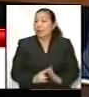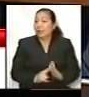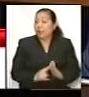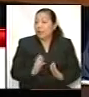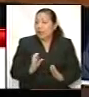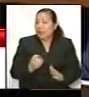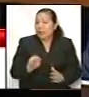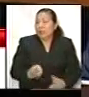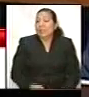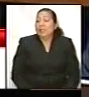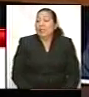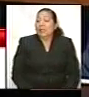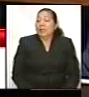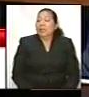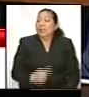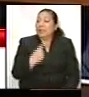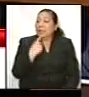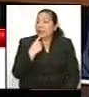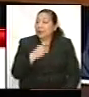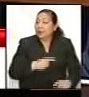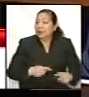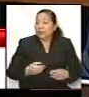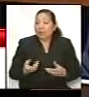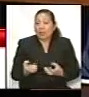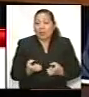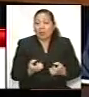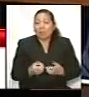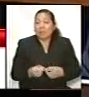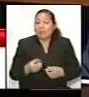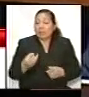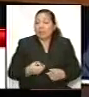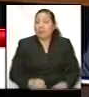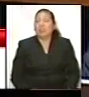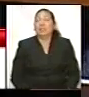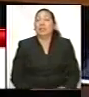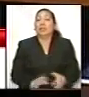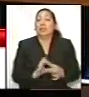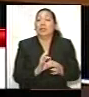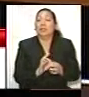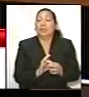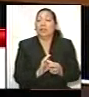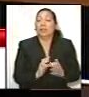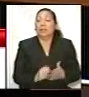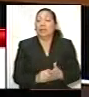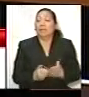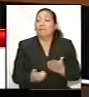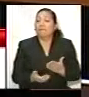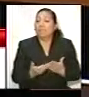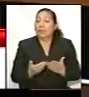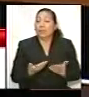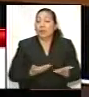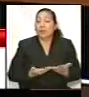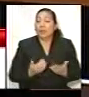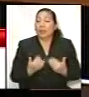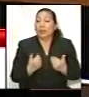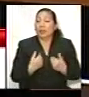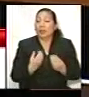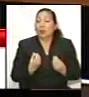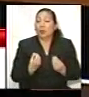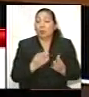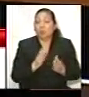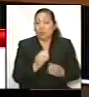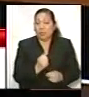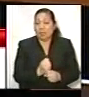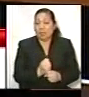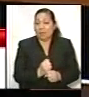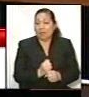MINCETUR. Se establece que la Dirección de Zonas Económicas Especiales, Unidad Orgánica, la Dirección General de Facilitación del Comercio, tienen como una de sus